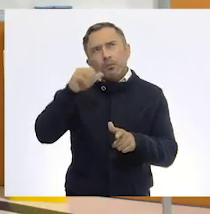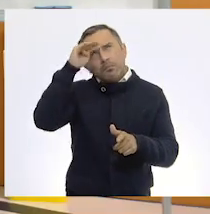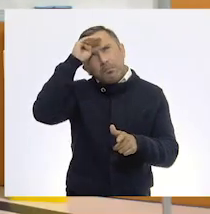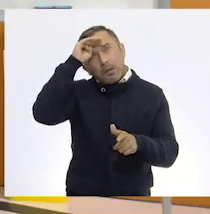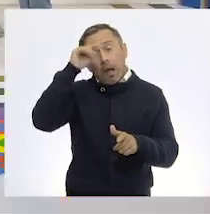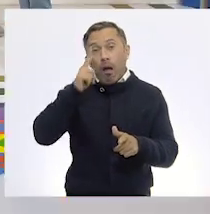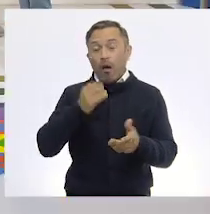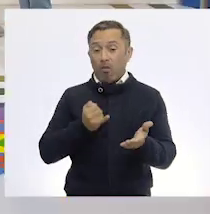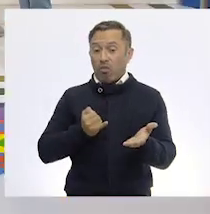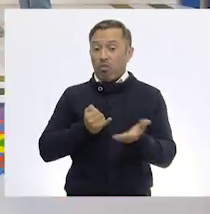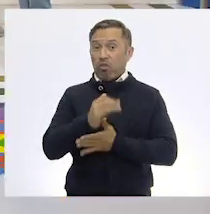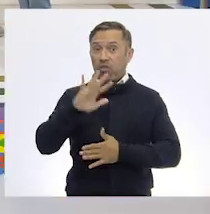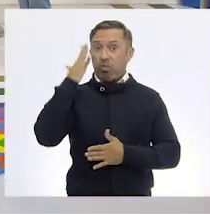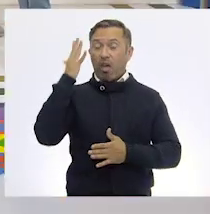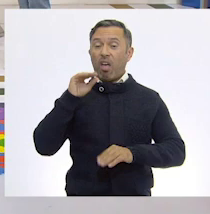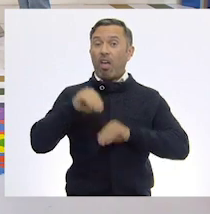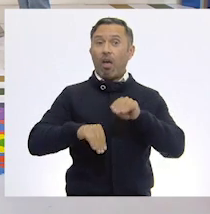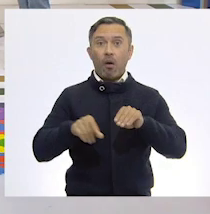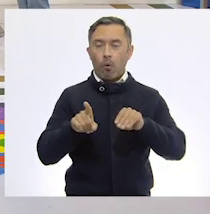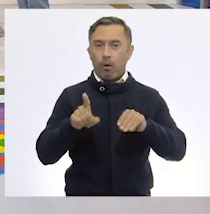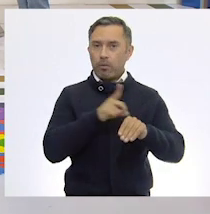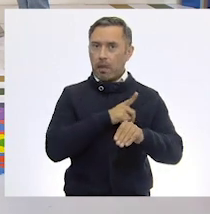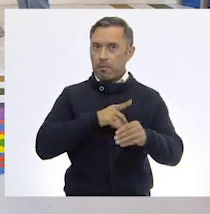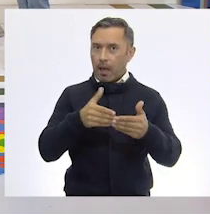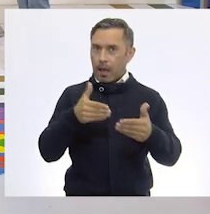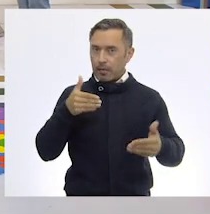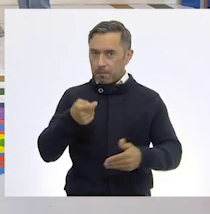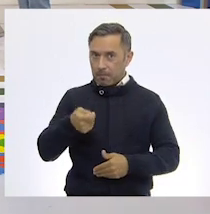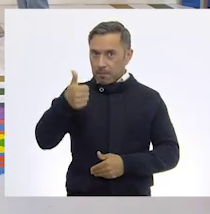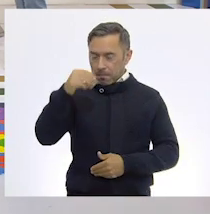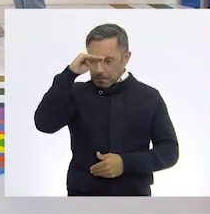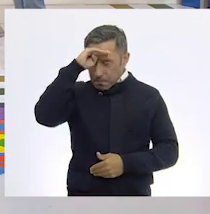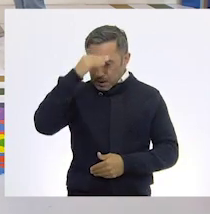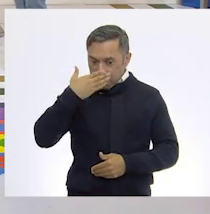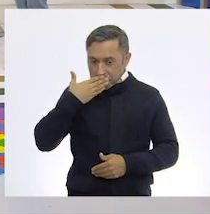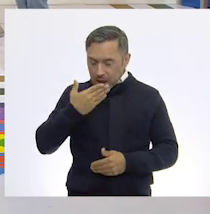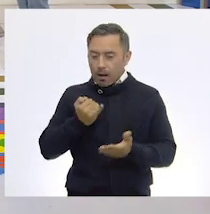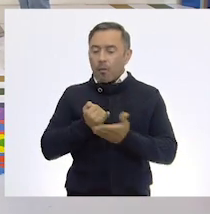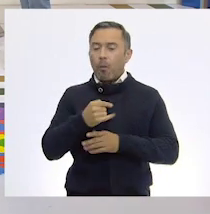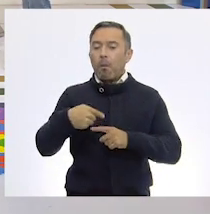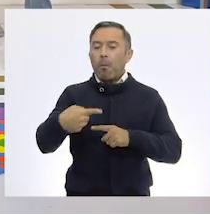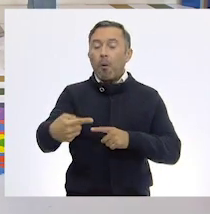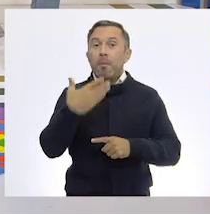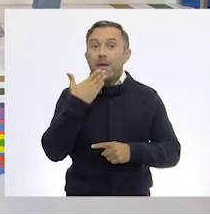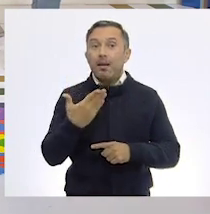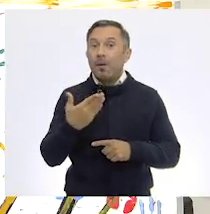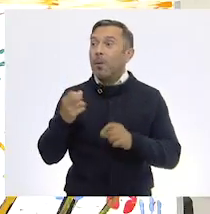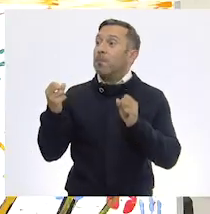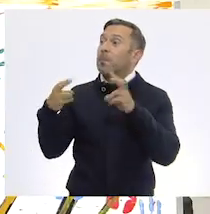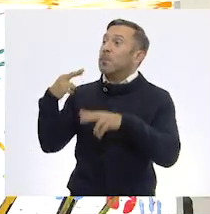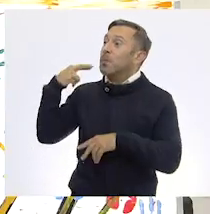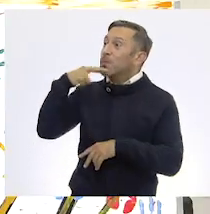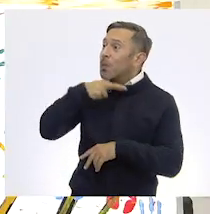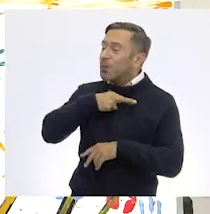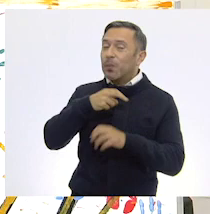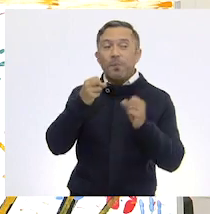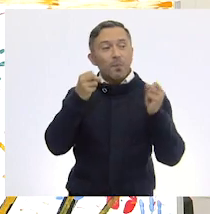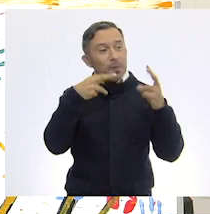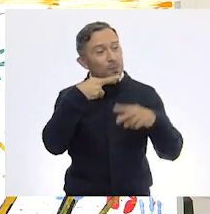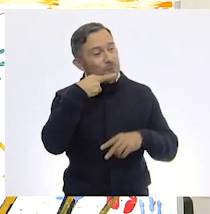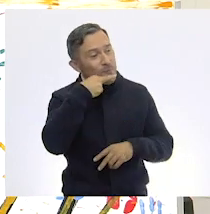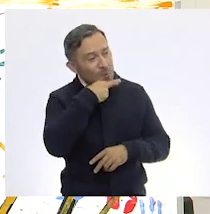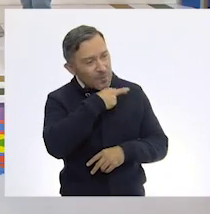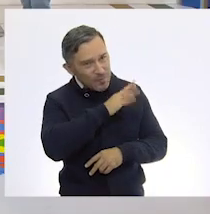pensar antes de actuar para tener mejores decisiones. Hasta pronto. Muy bien dicho, Panchito. Hasta pronto, Alexia. Maestra. Hasta